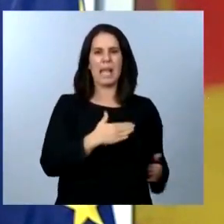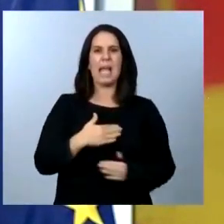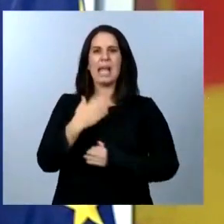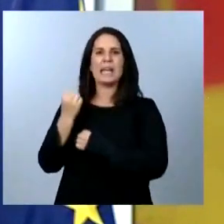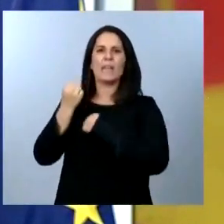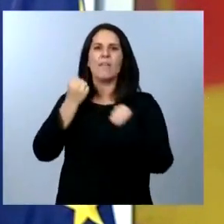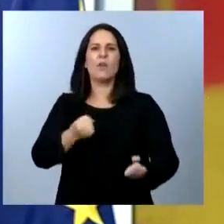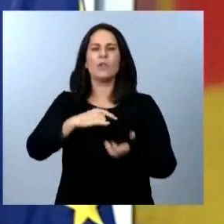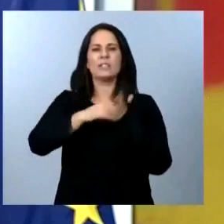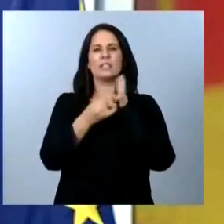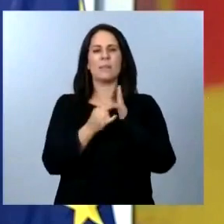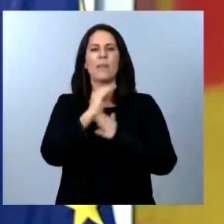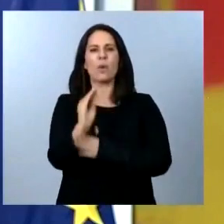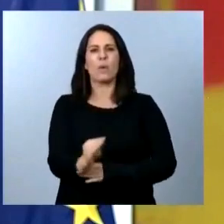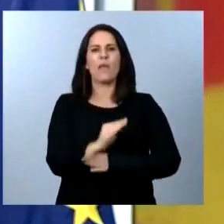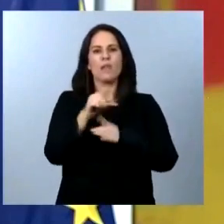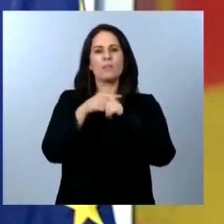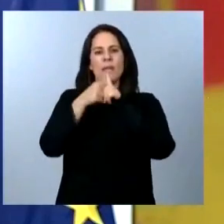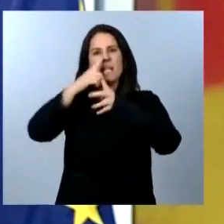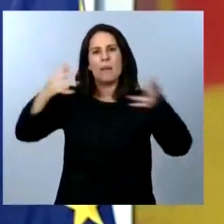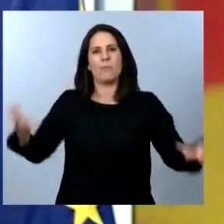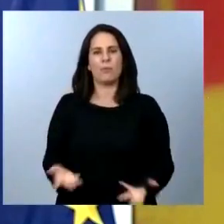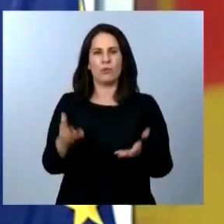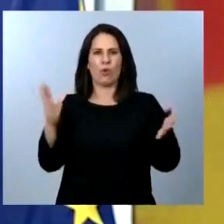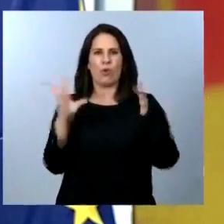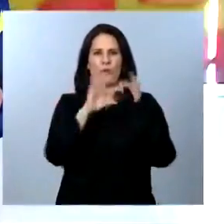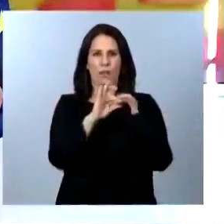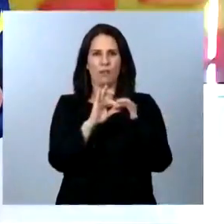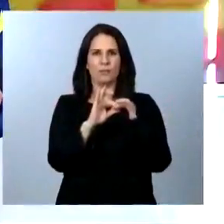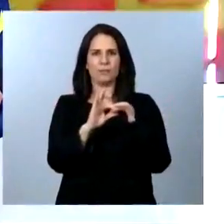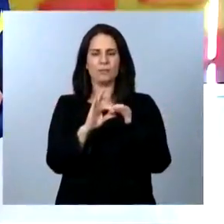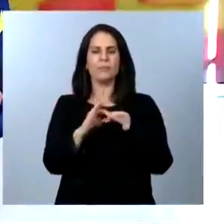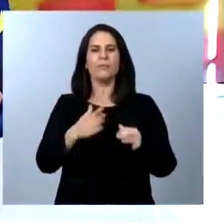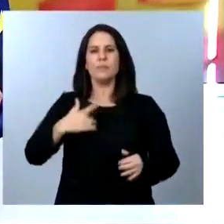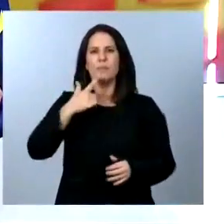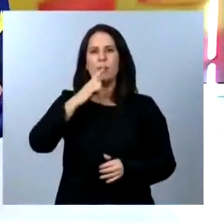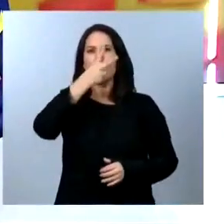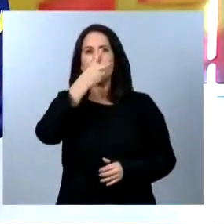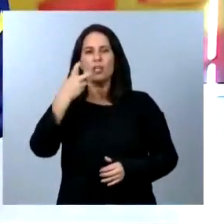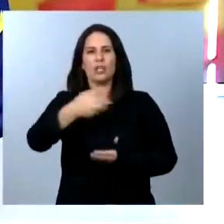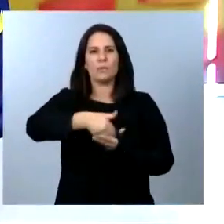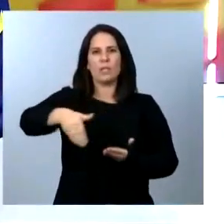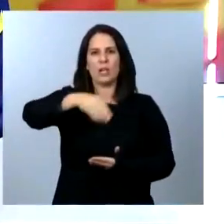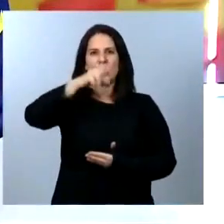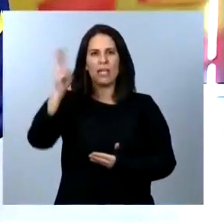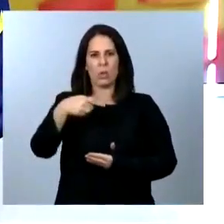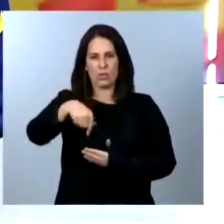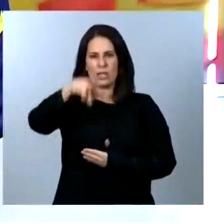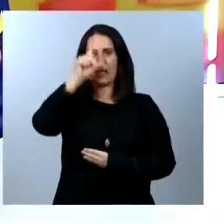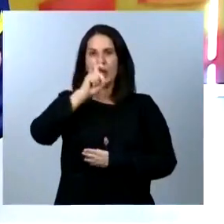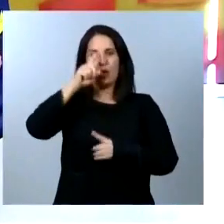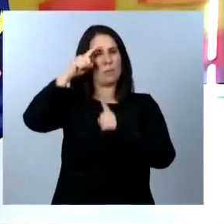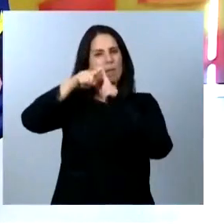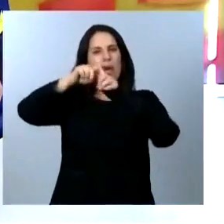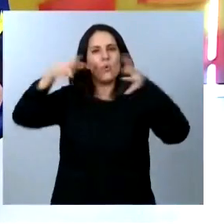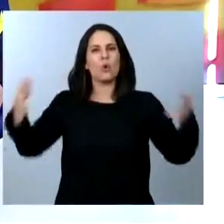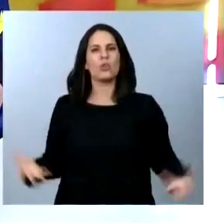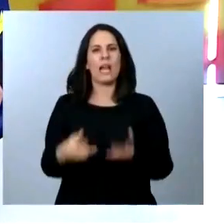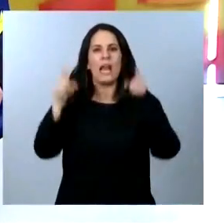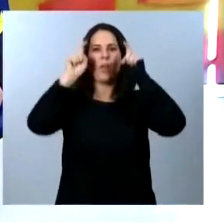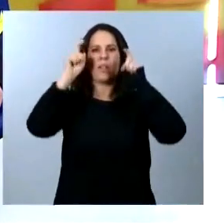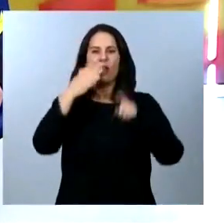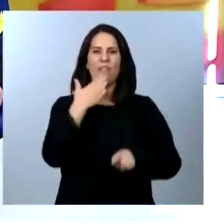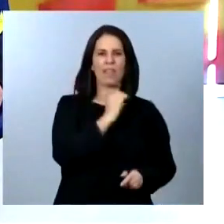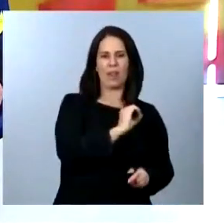la conciliación. Vamos a invertir 200 millones de euros este año para impulsar la educación de 0 a 3 años,